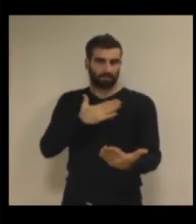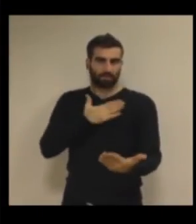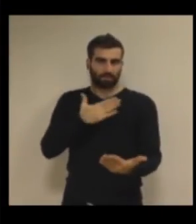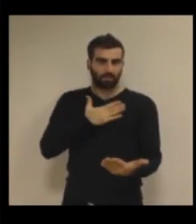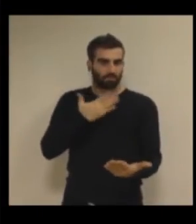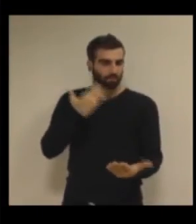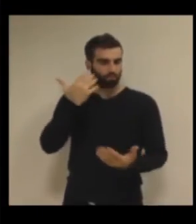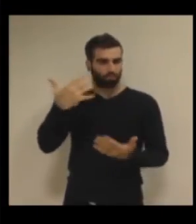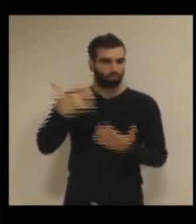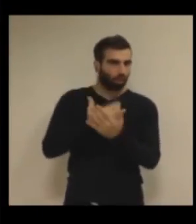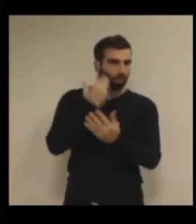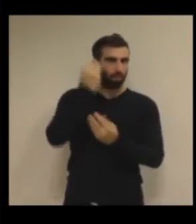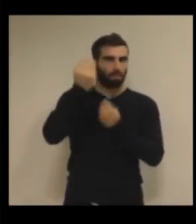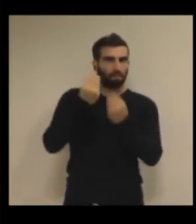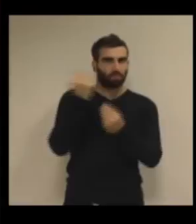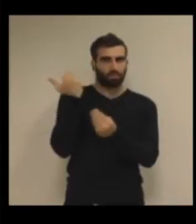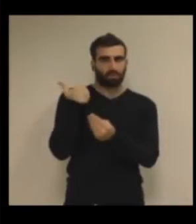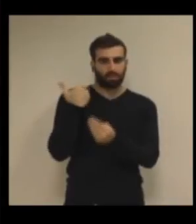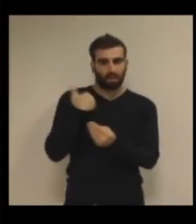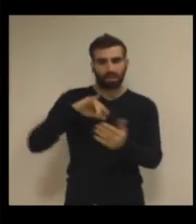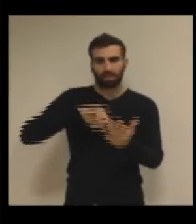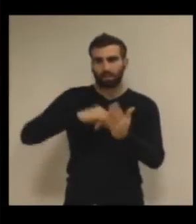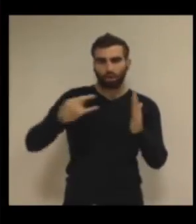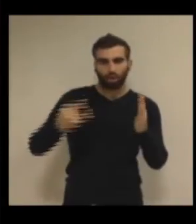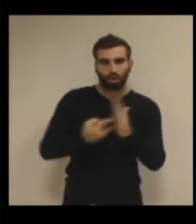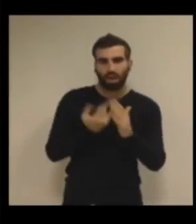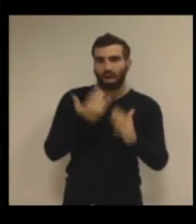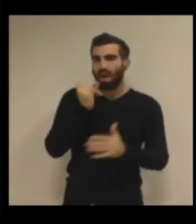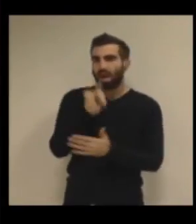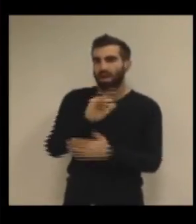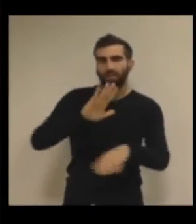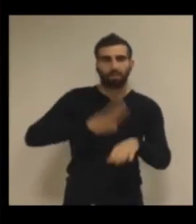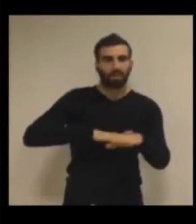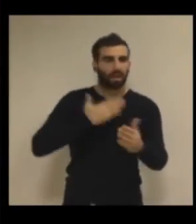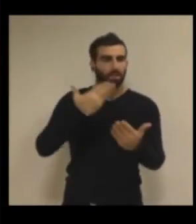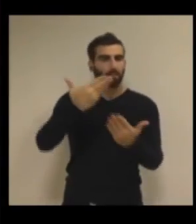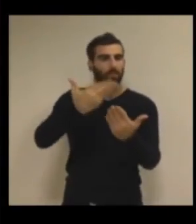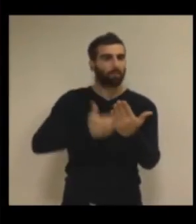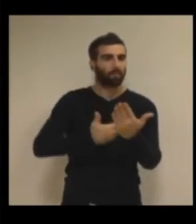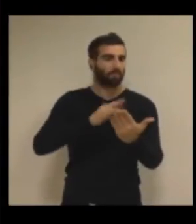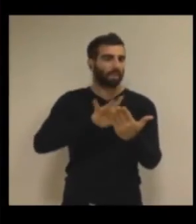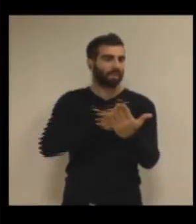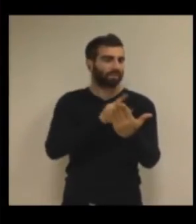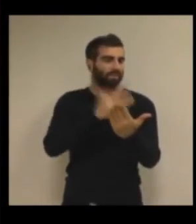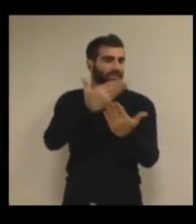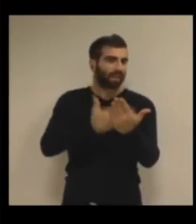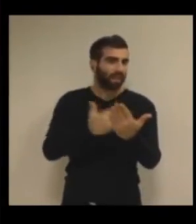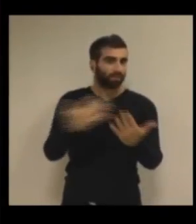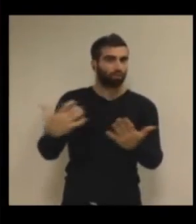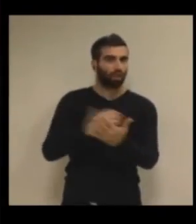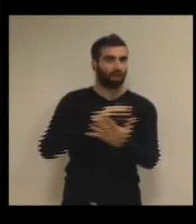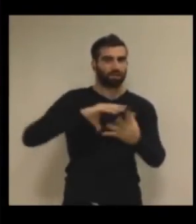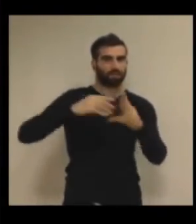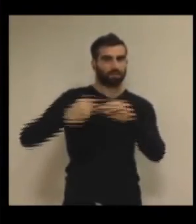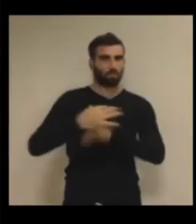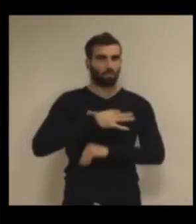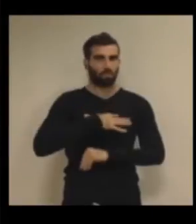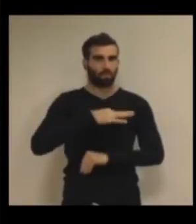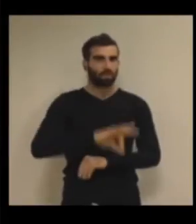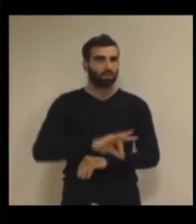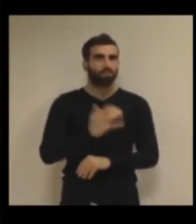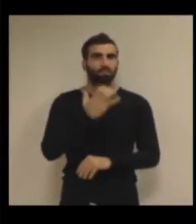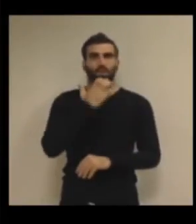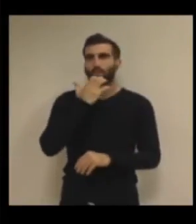está pensado, ¿no?, con tecnología para adaptarse a cualquier tipo de pantalla. Ahí sí. Tal vez el más limitado esté en los